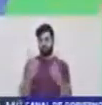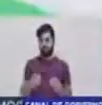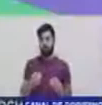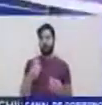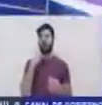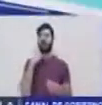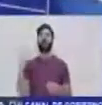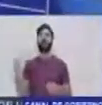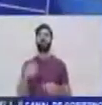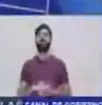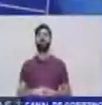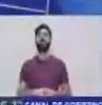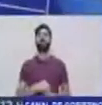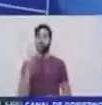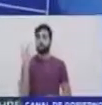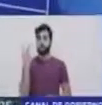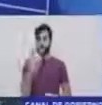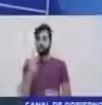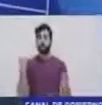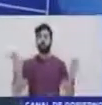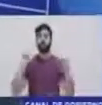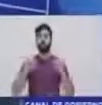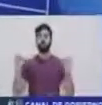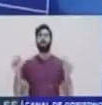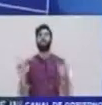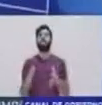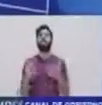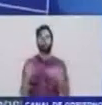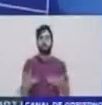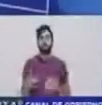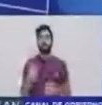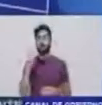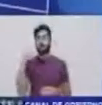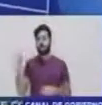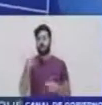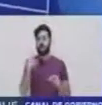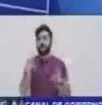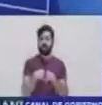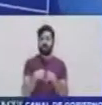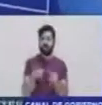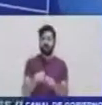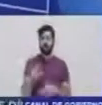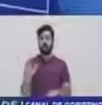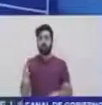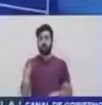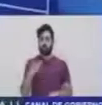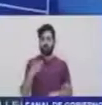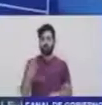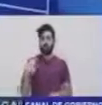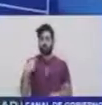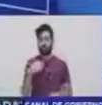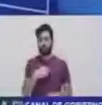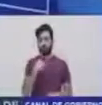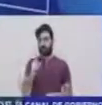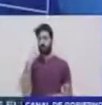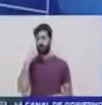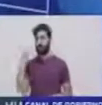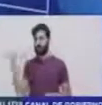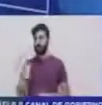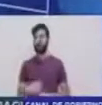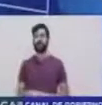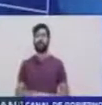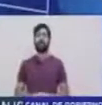sets. Ejercicio número 2. El ejercicio número 2 es un ejercicio similar al que acabamos de